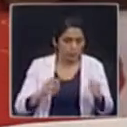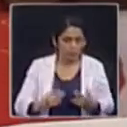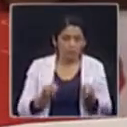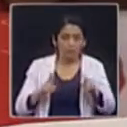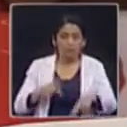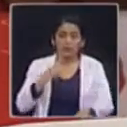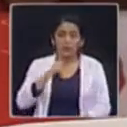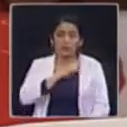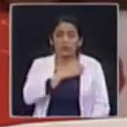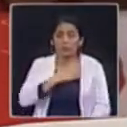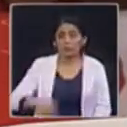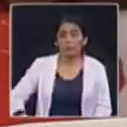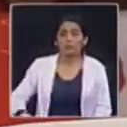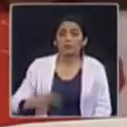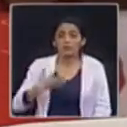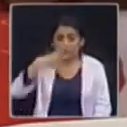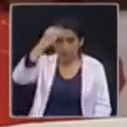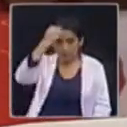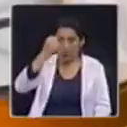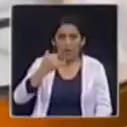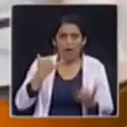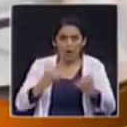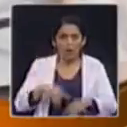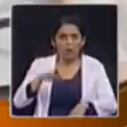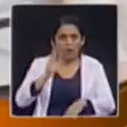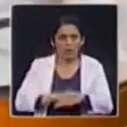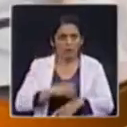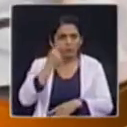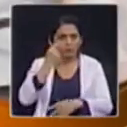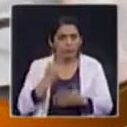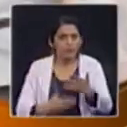al vicepresidente de la República.